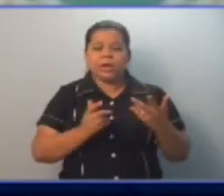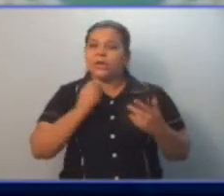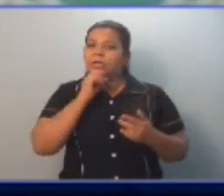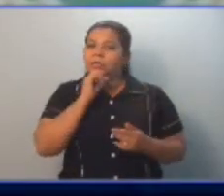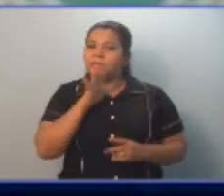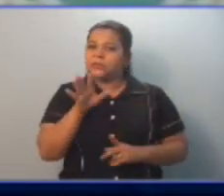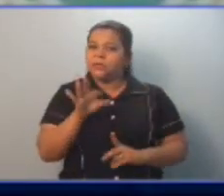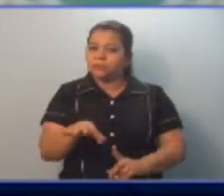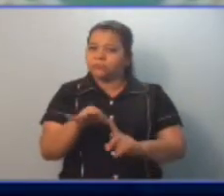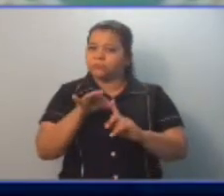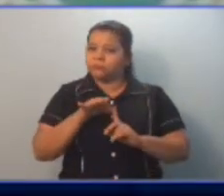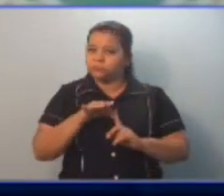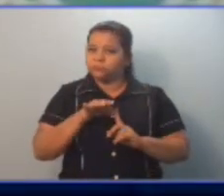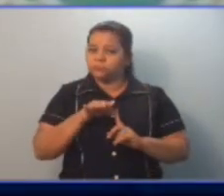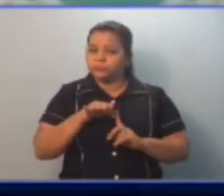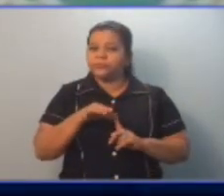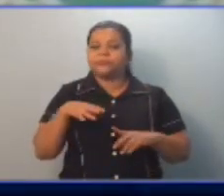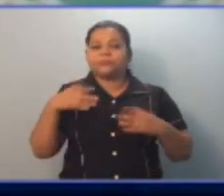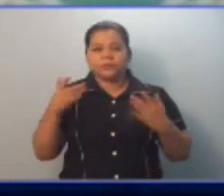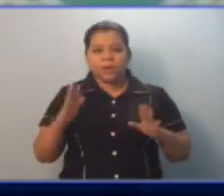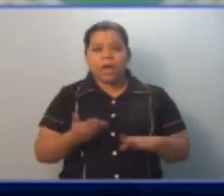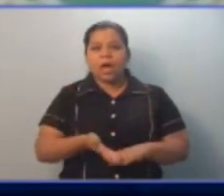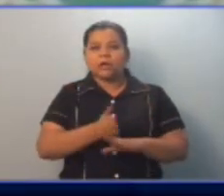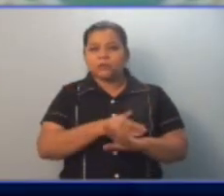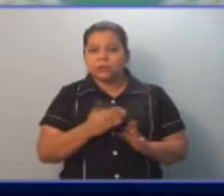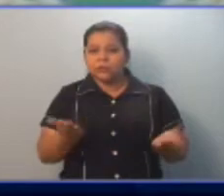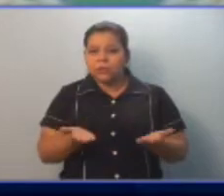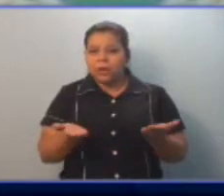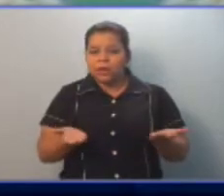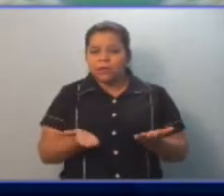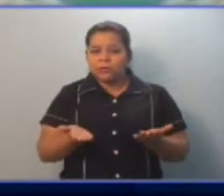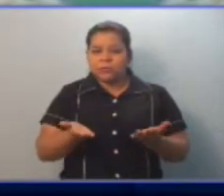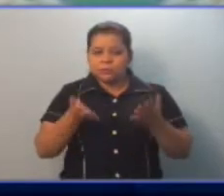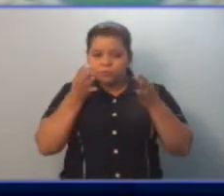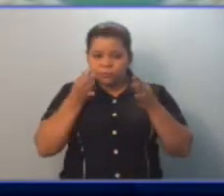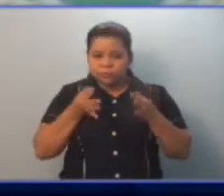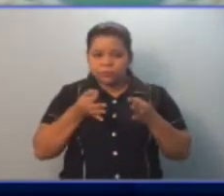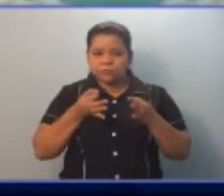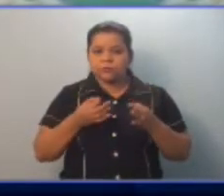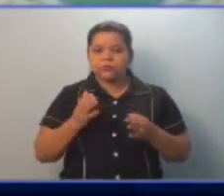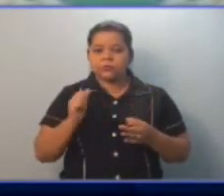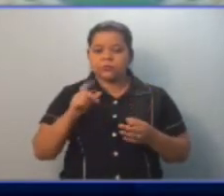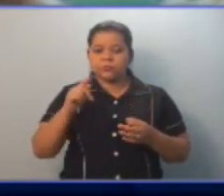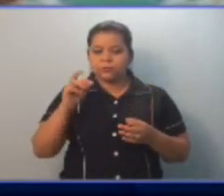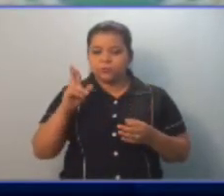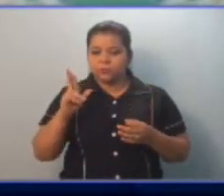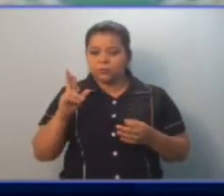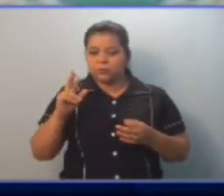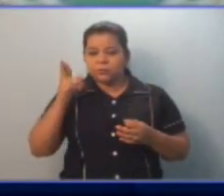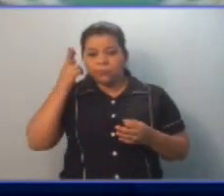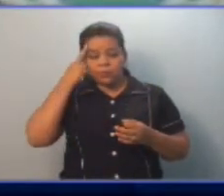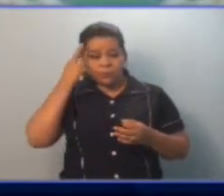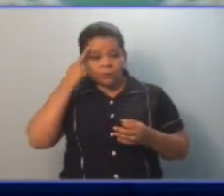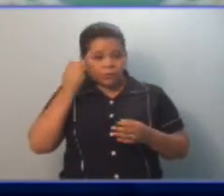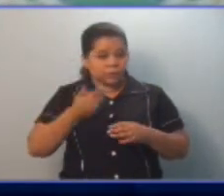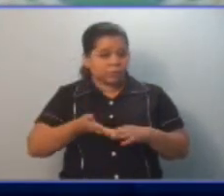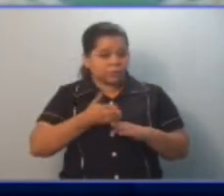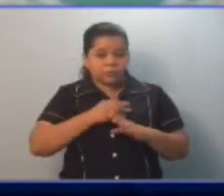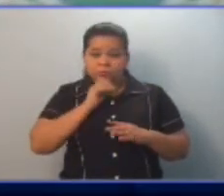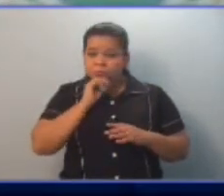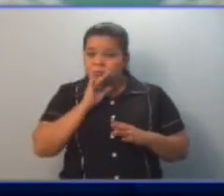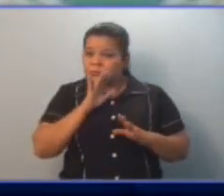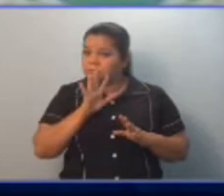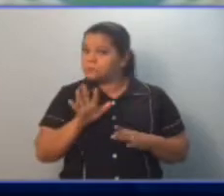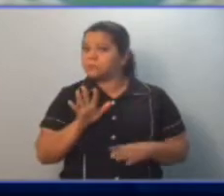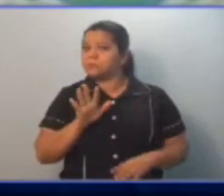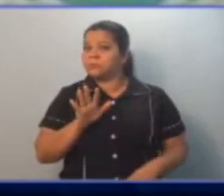nombramiento, se hizo la petición de la medida cautelar por las razones que he expuesto, pues tampoco